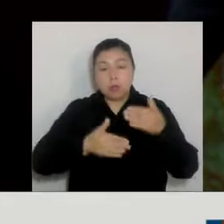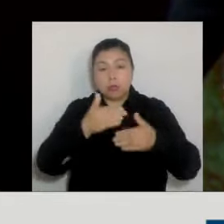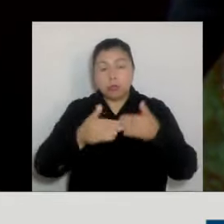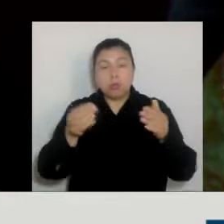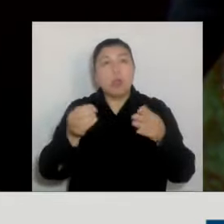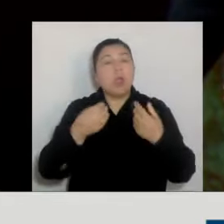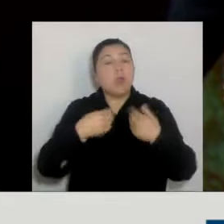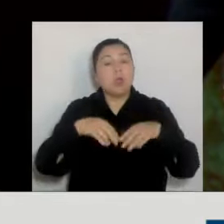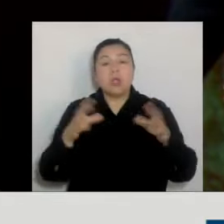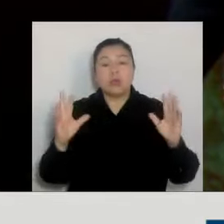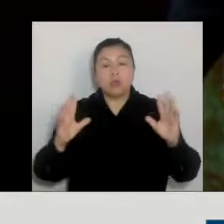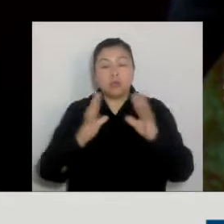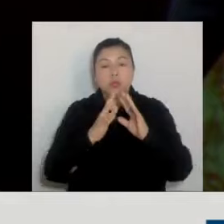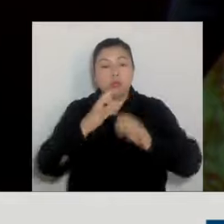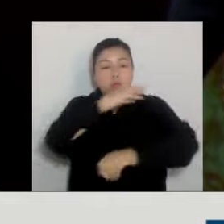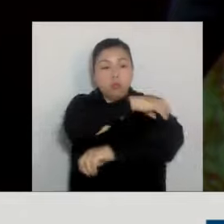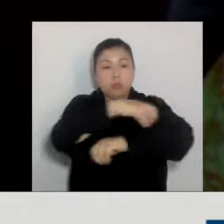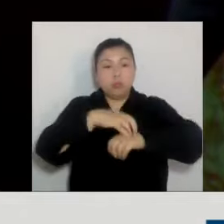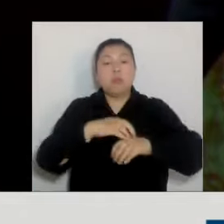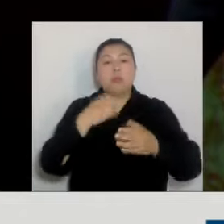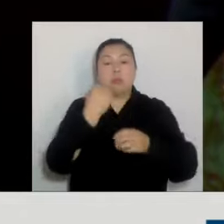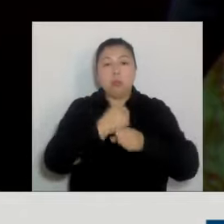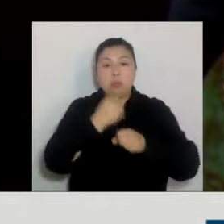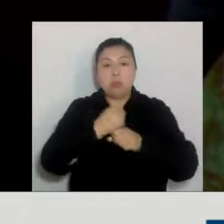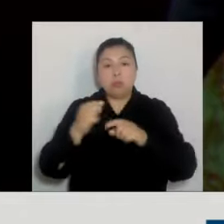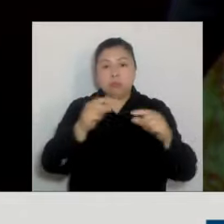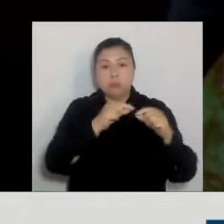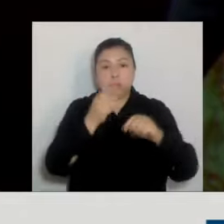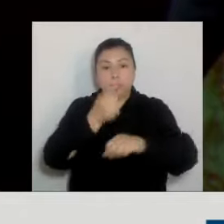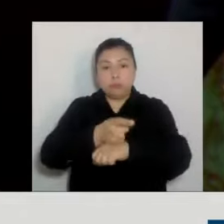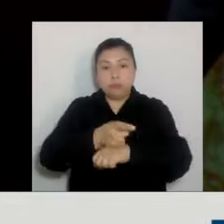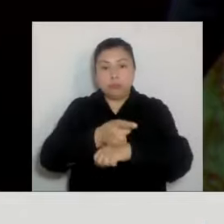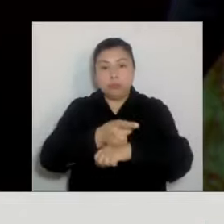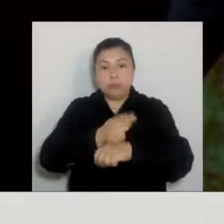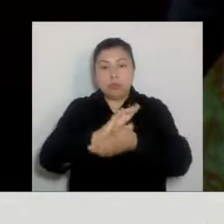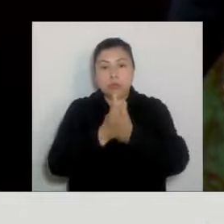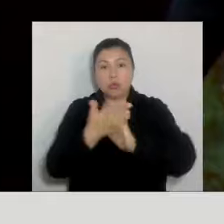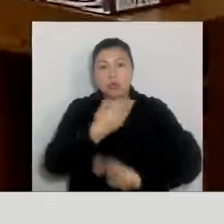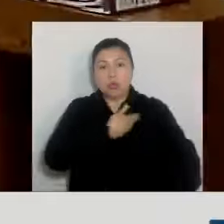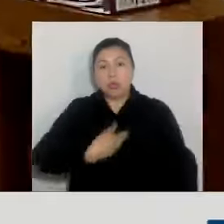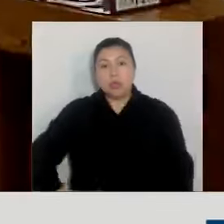del territorio nacional para el desempeño de su mandato Eso es todo